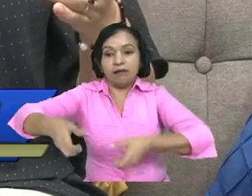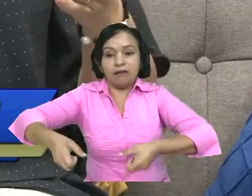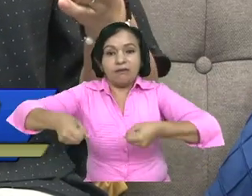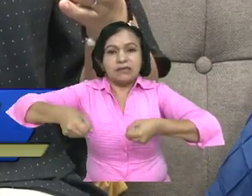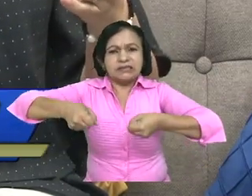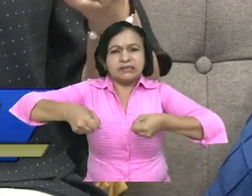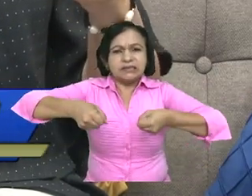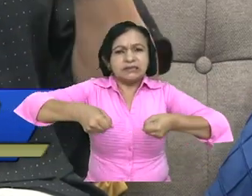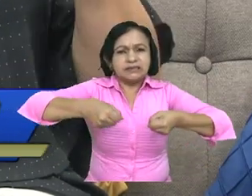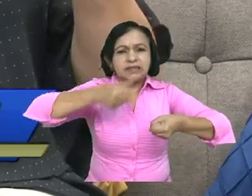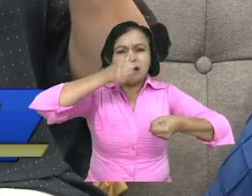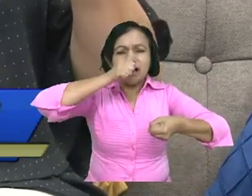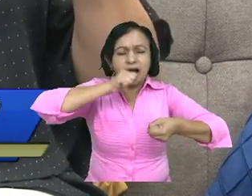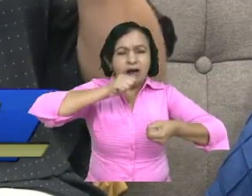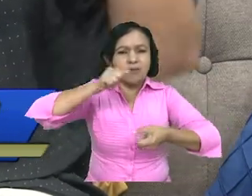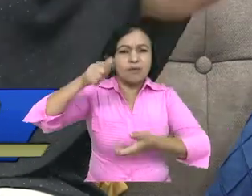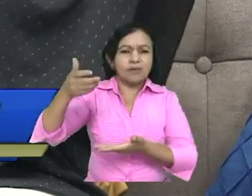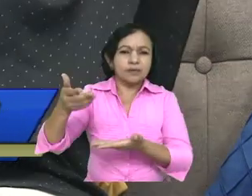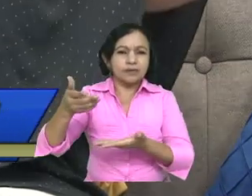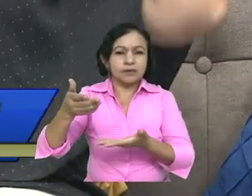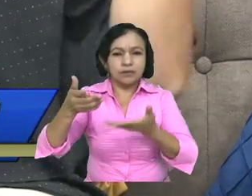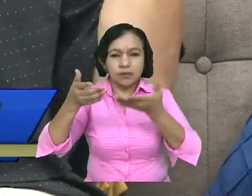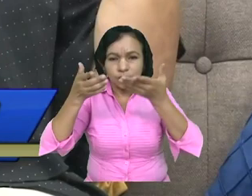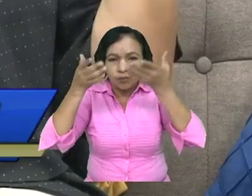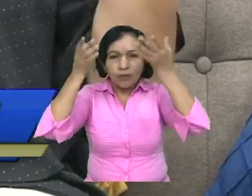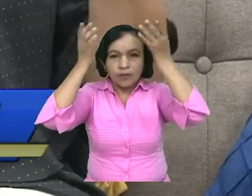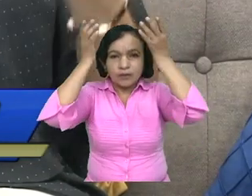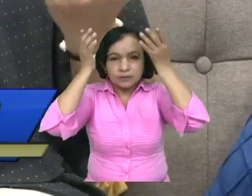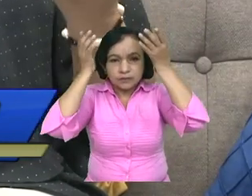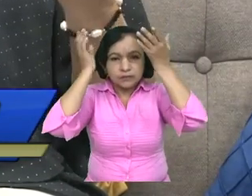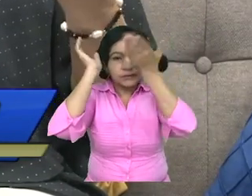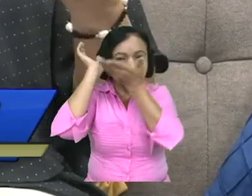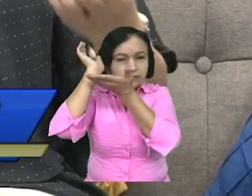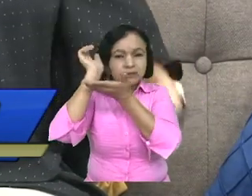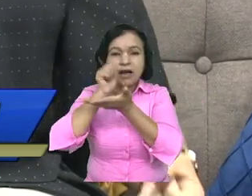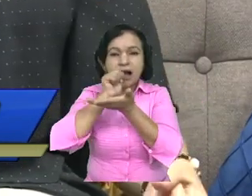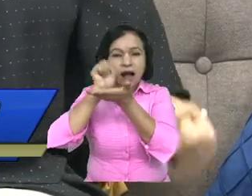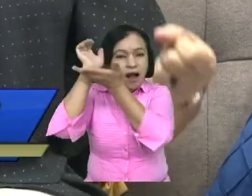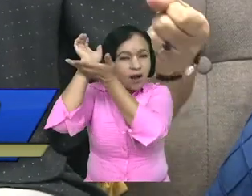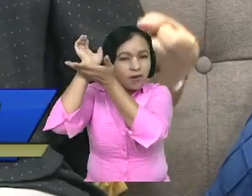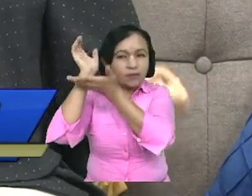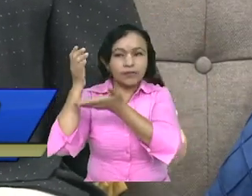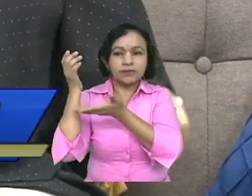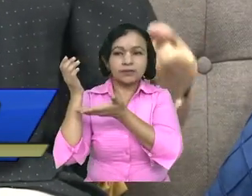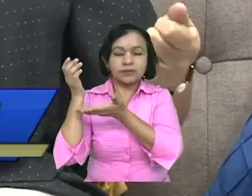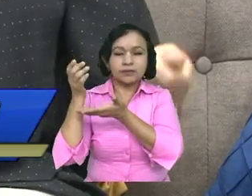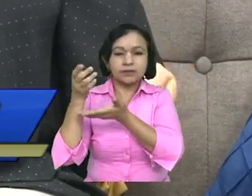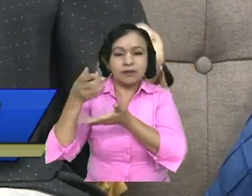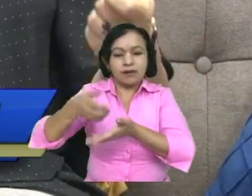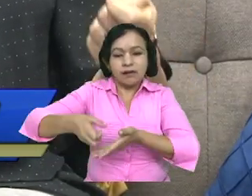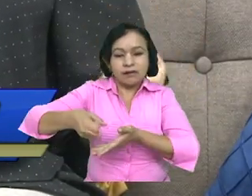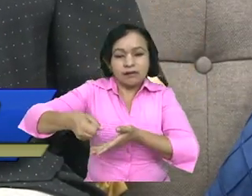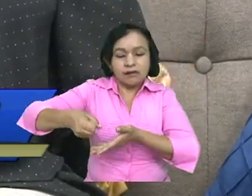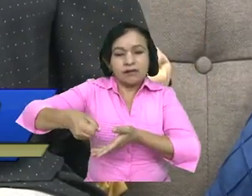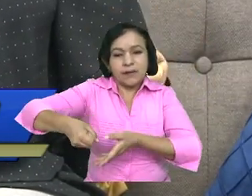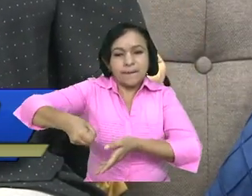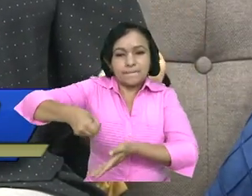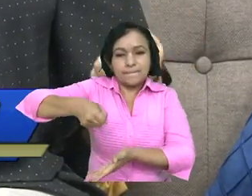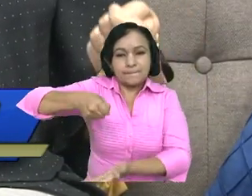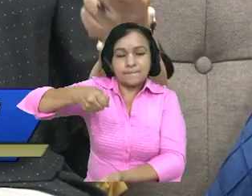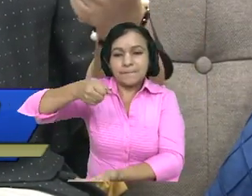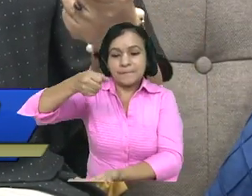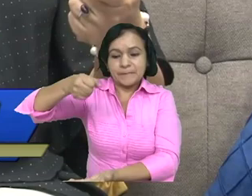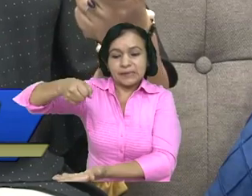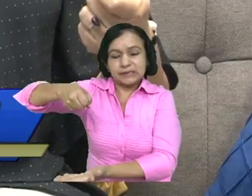cargarla. ¿Y a dónde la cargan? En la cabeza. Los niños vienen ahí con los baldecitos en los